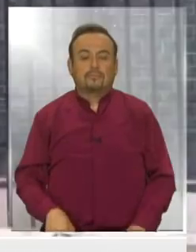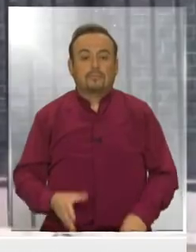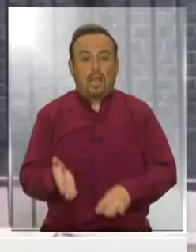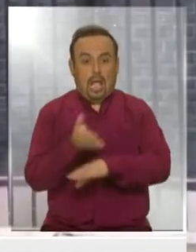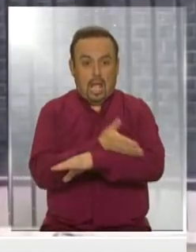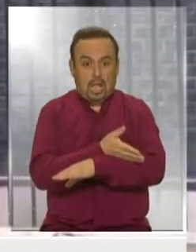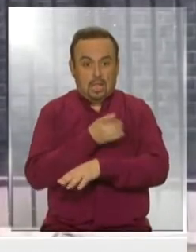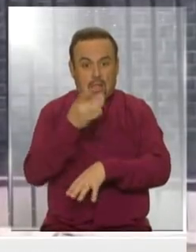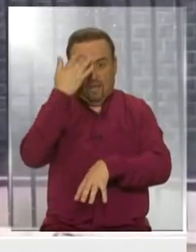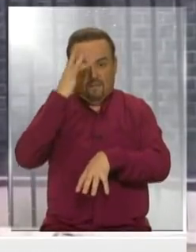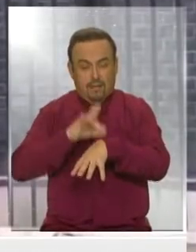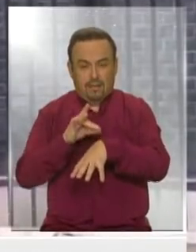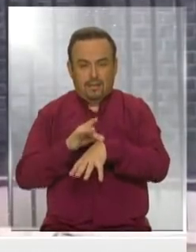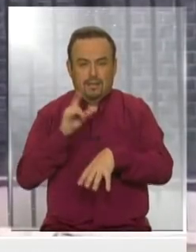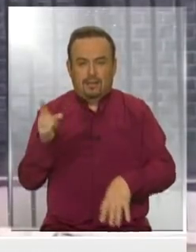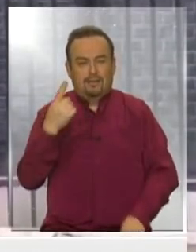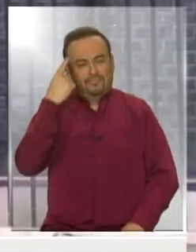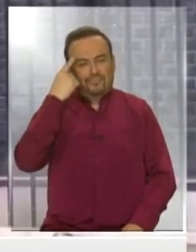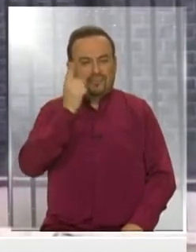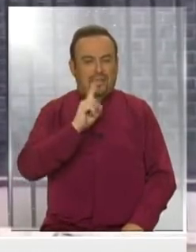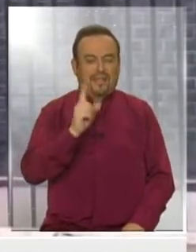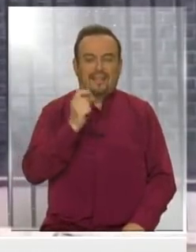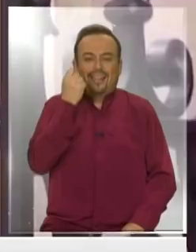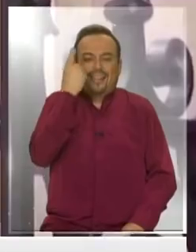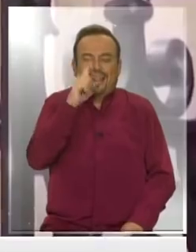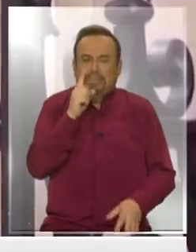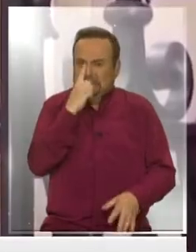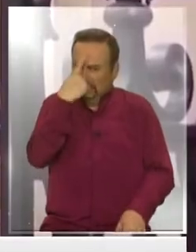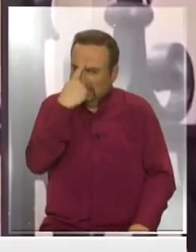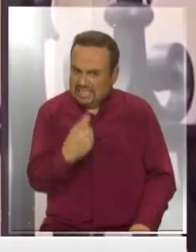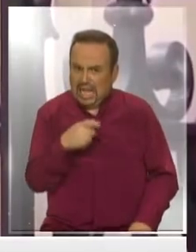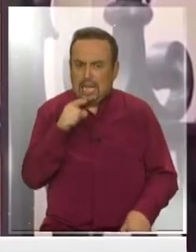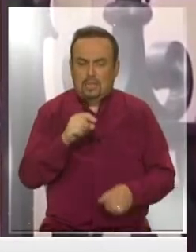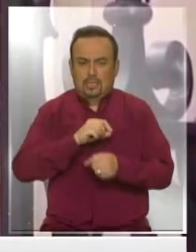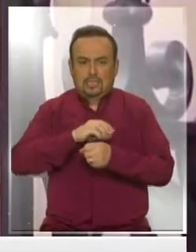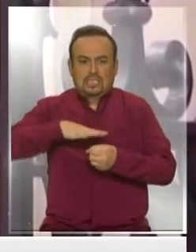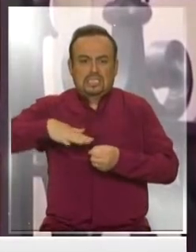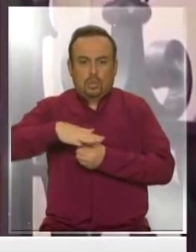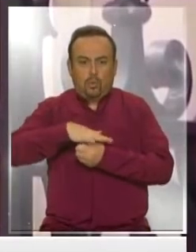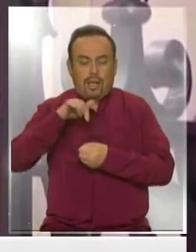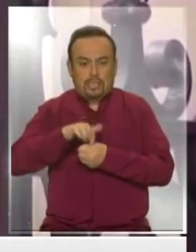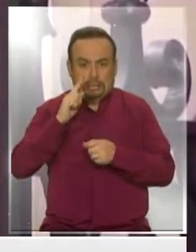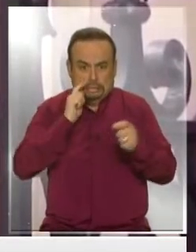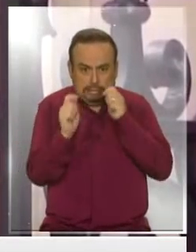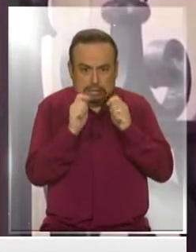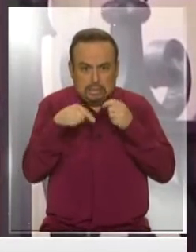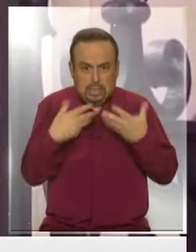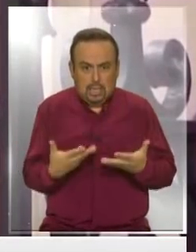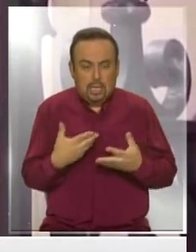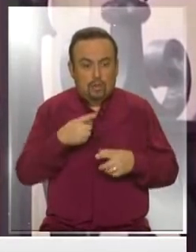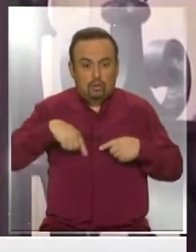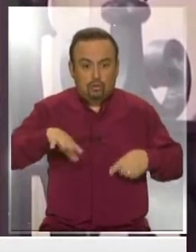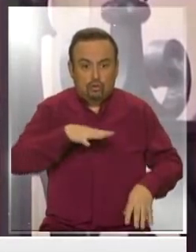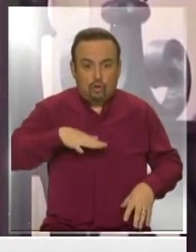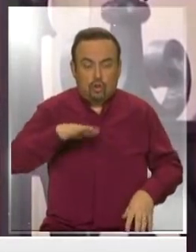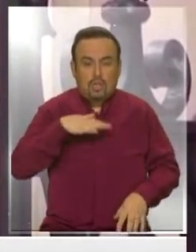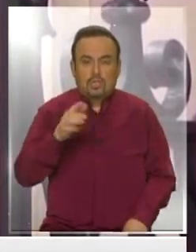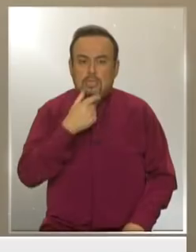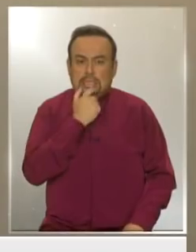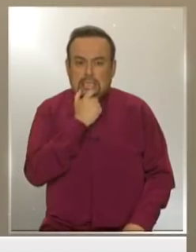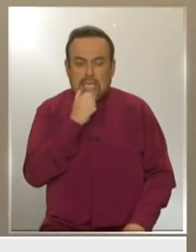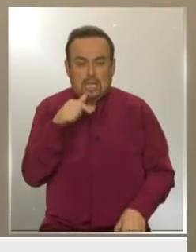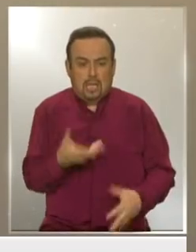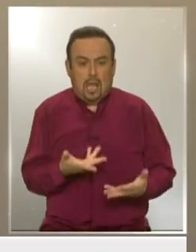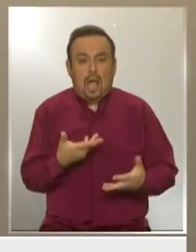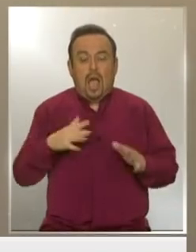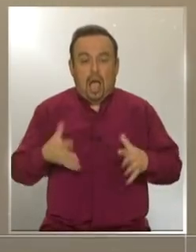Antes de su enfermedad, no creo que Boris Johnson haya entendido lo seria que era esta condición y la amenaza que significaba para la sociedad británica.